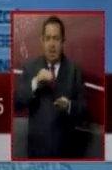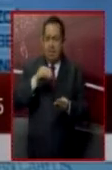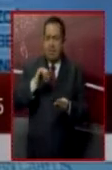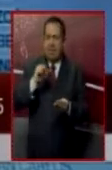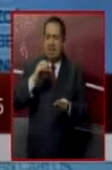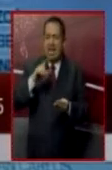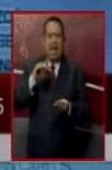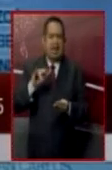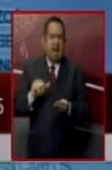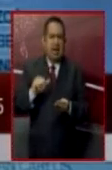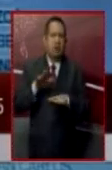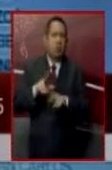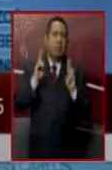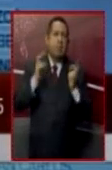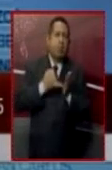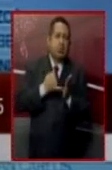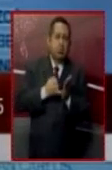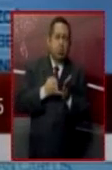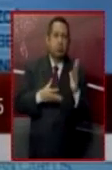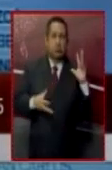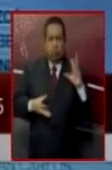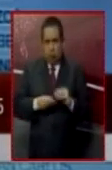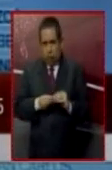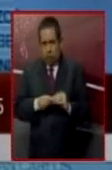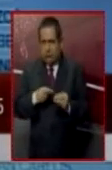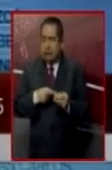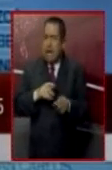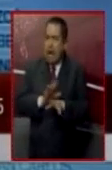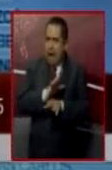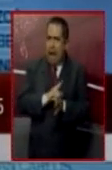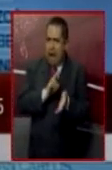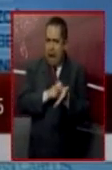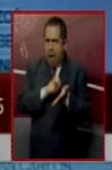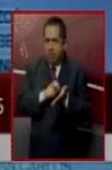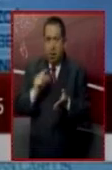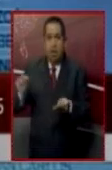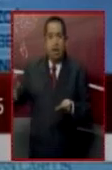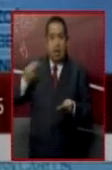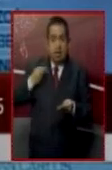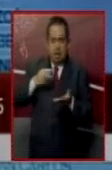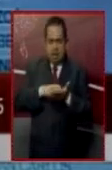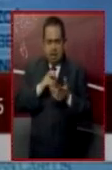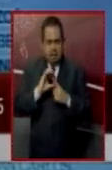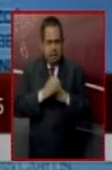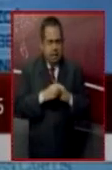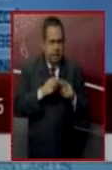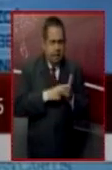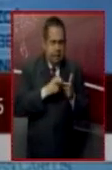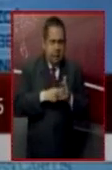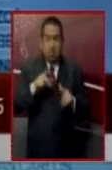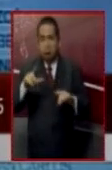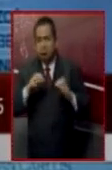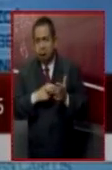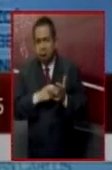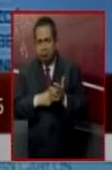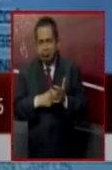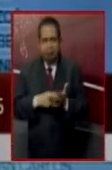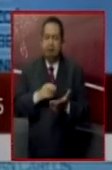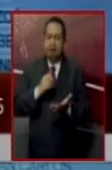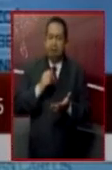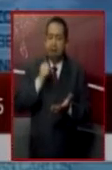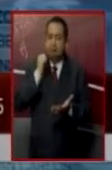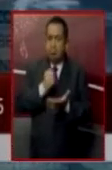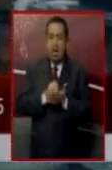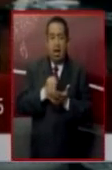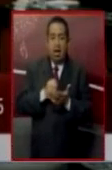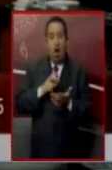fiscal. Precisamente el documento, como sí tuvo modificaciones en el dictamen de la comisión y lo ratificó el Pleno, se ha